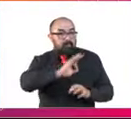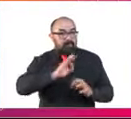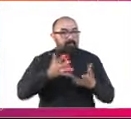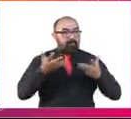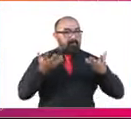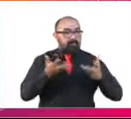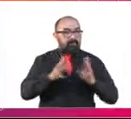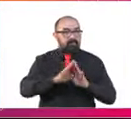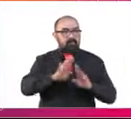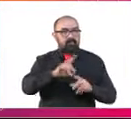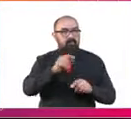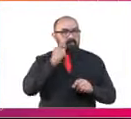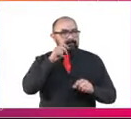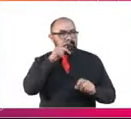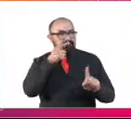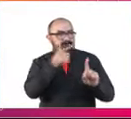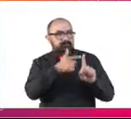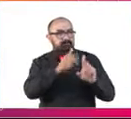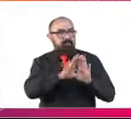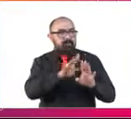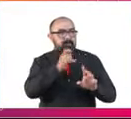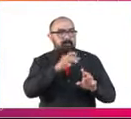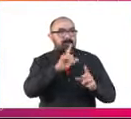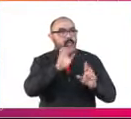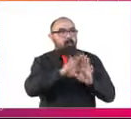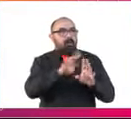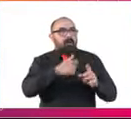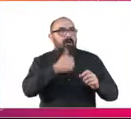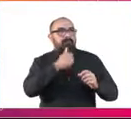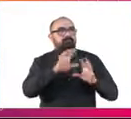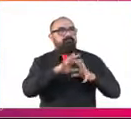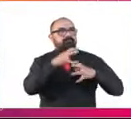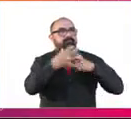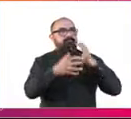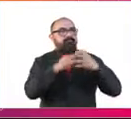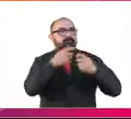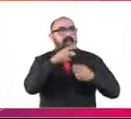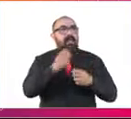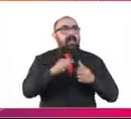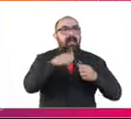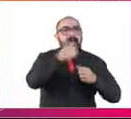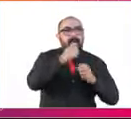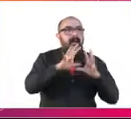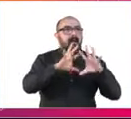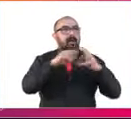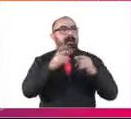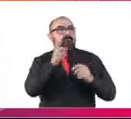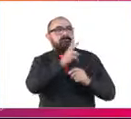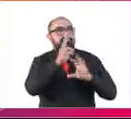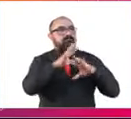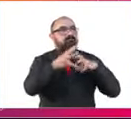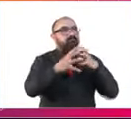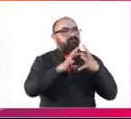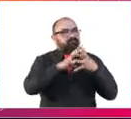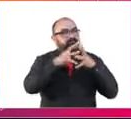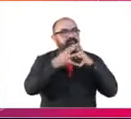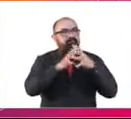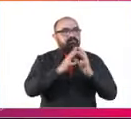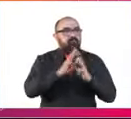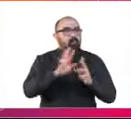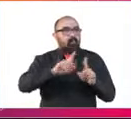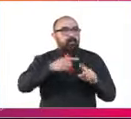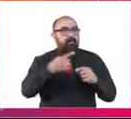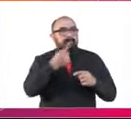permita secuestrar aquello que se está emitiendo. Y en ese contexto hay, insisto, acciones ya que está